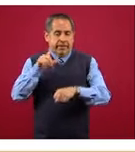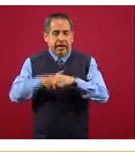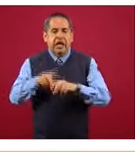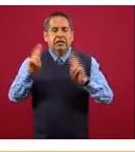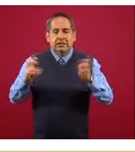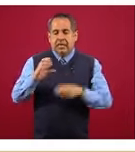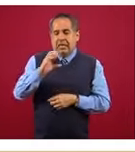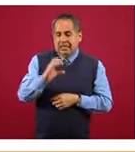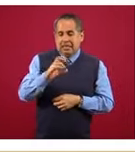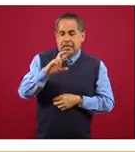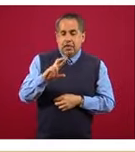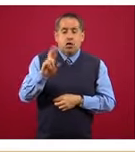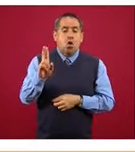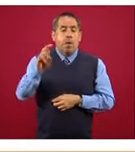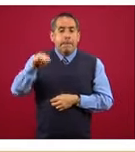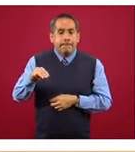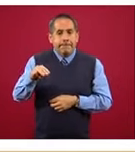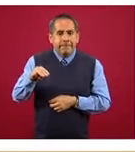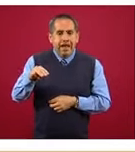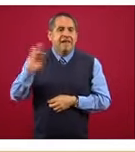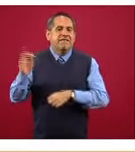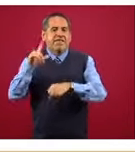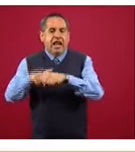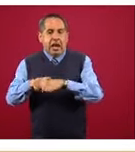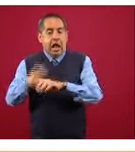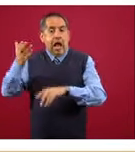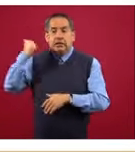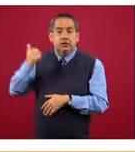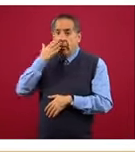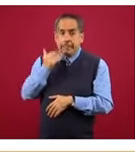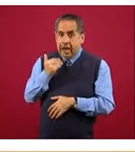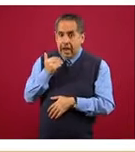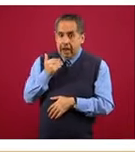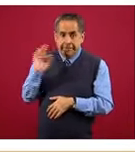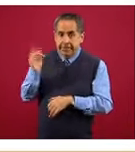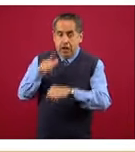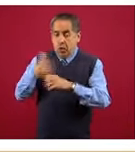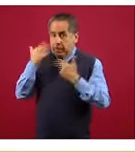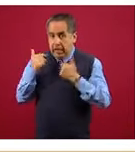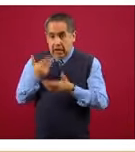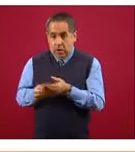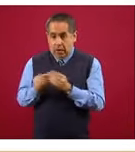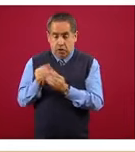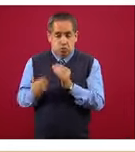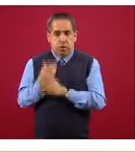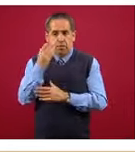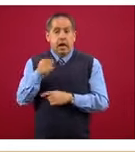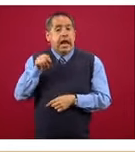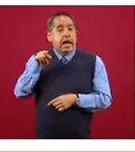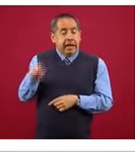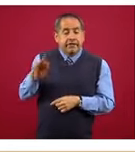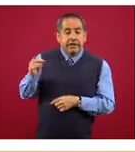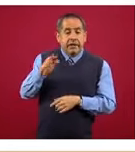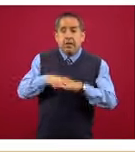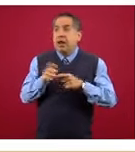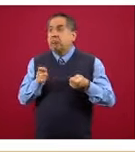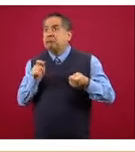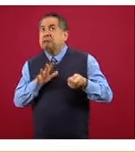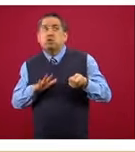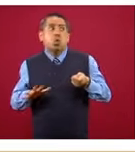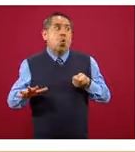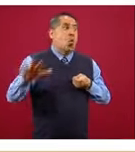el Centro Regulador de Urgencias Médicas Federal. No existía. Esa entidad que coordina a todos los